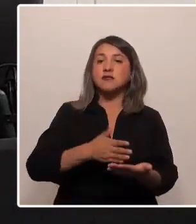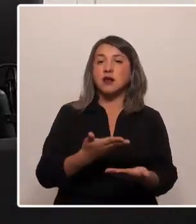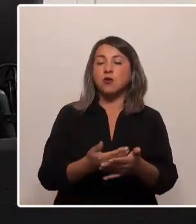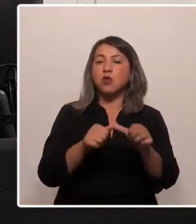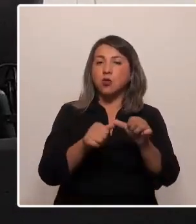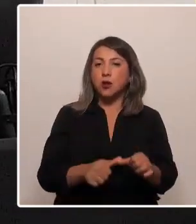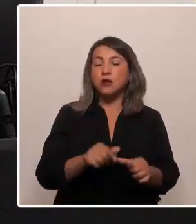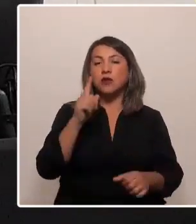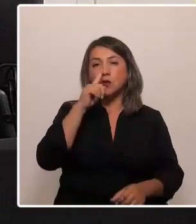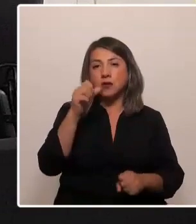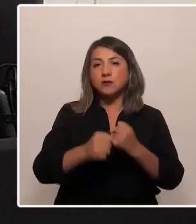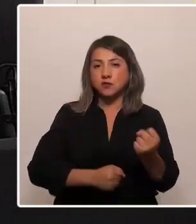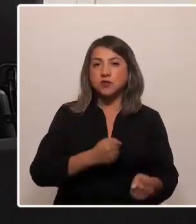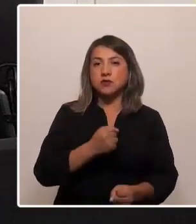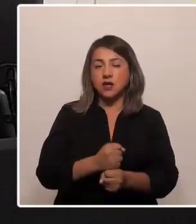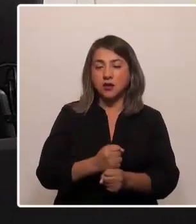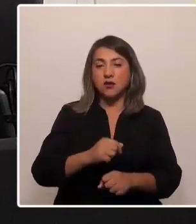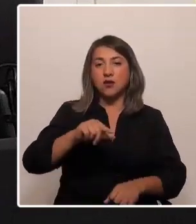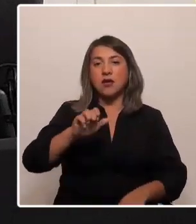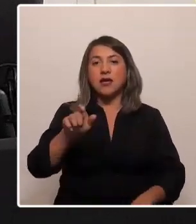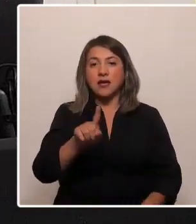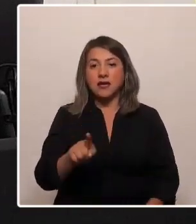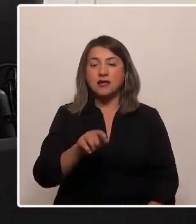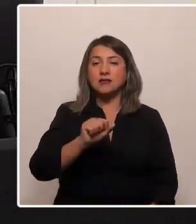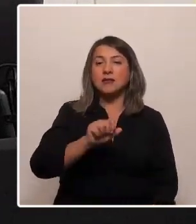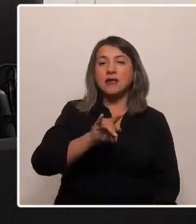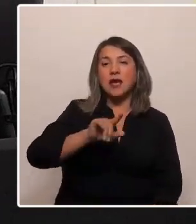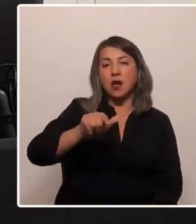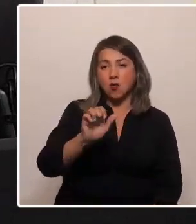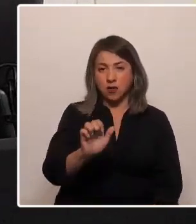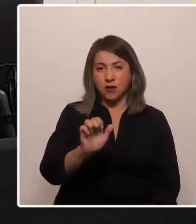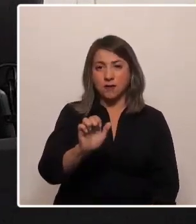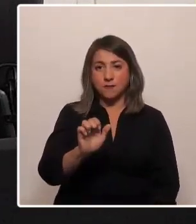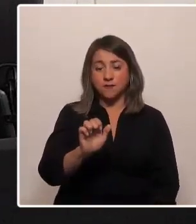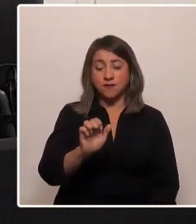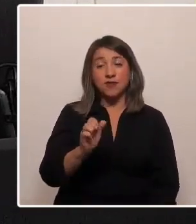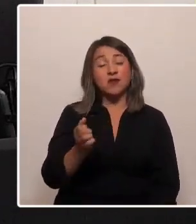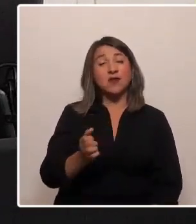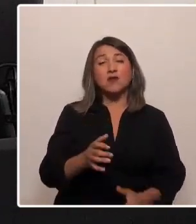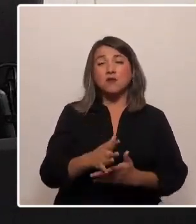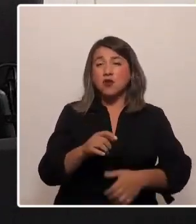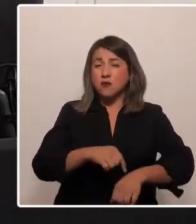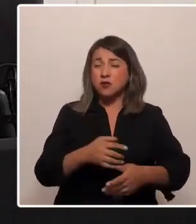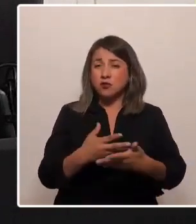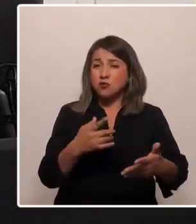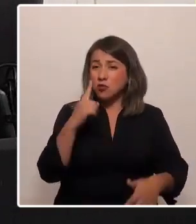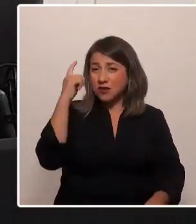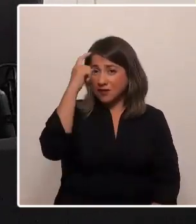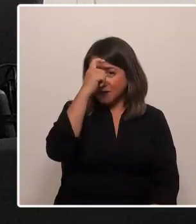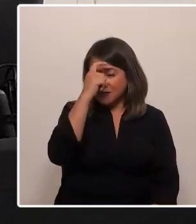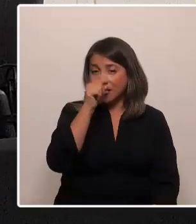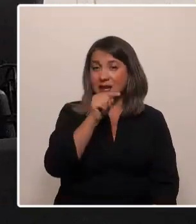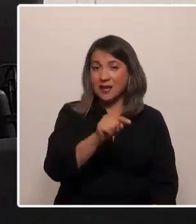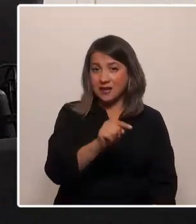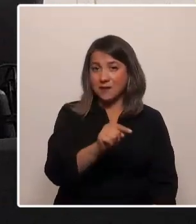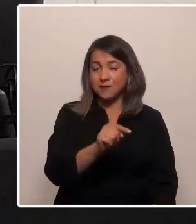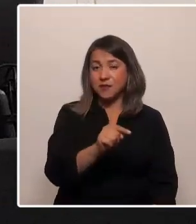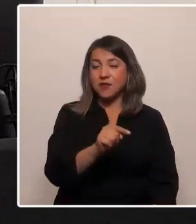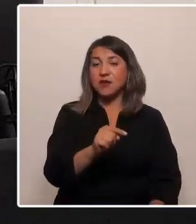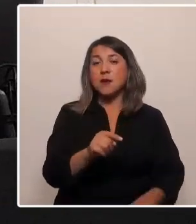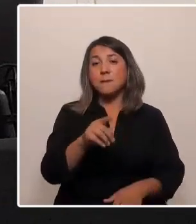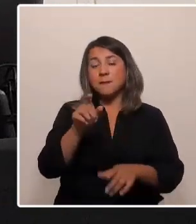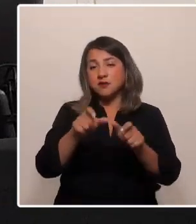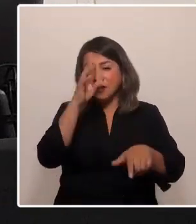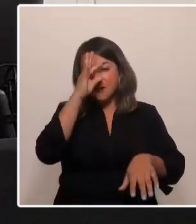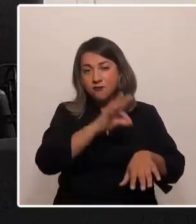los últimos años, el GES o AUGE, donde en un momento tan difícil como aquel en que tanto paciente